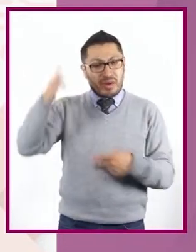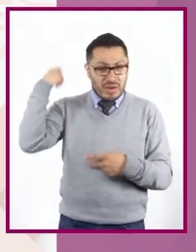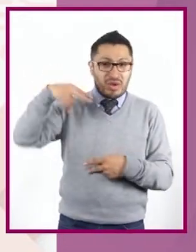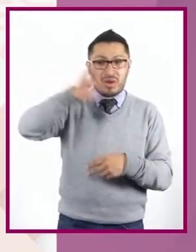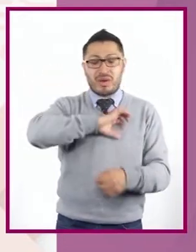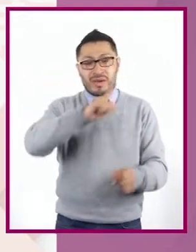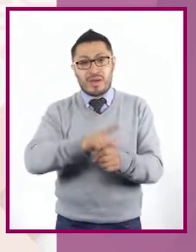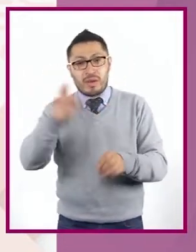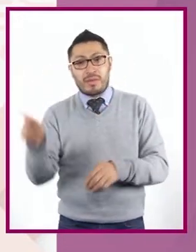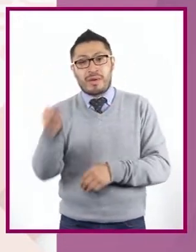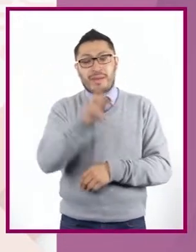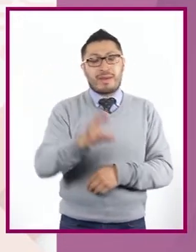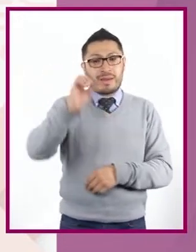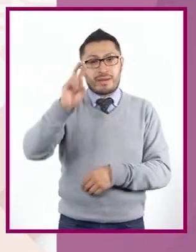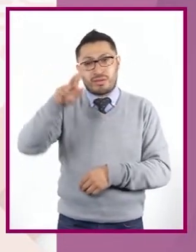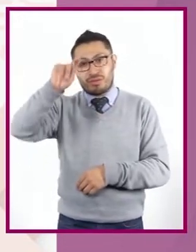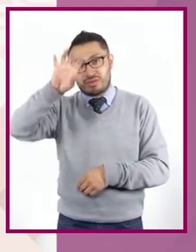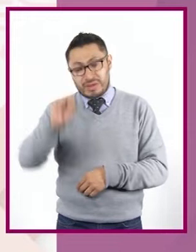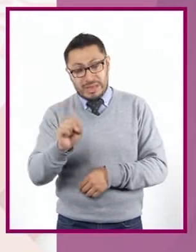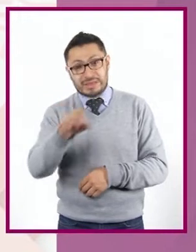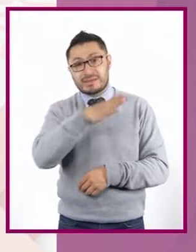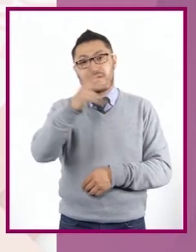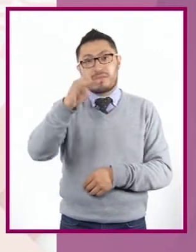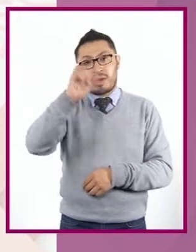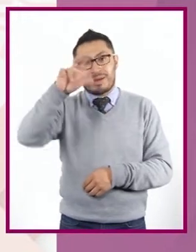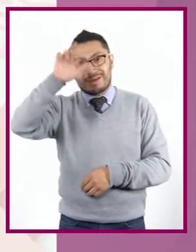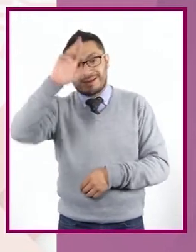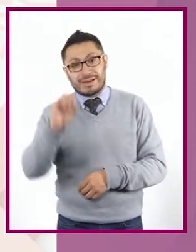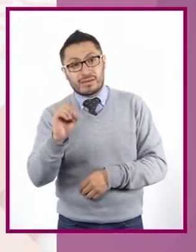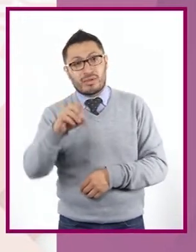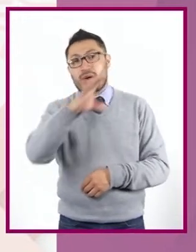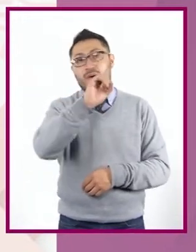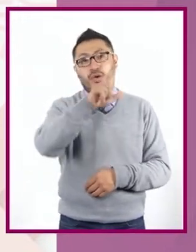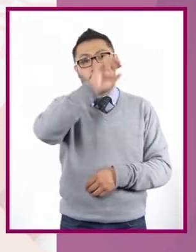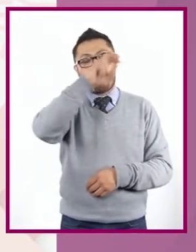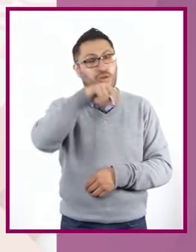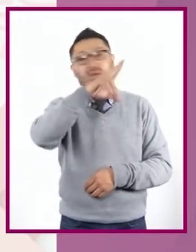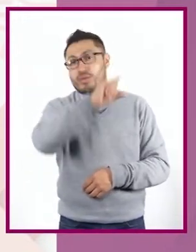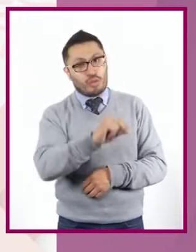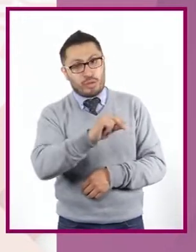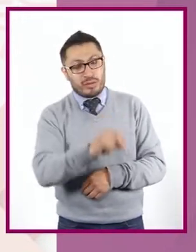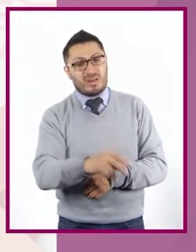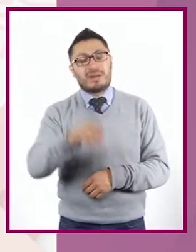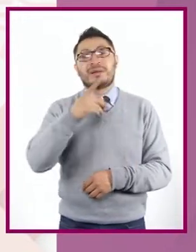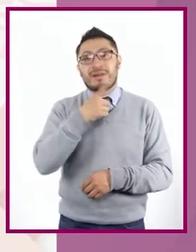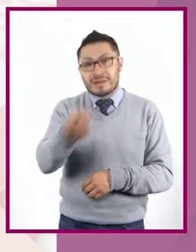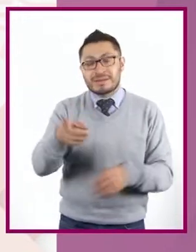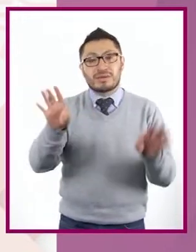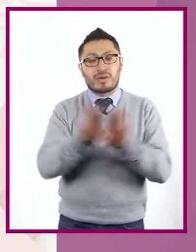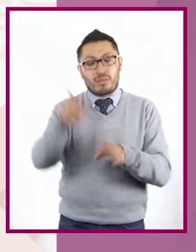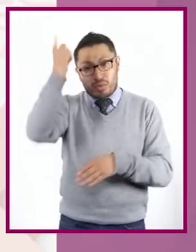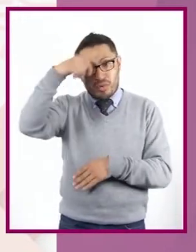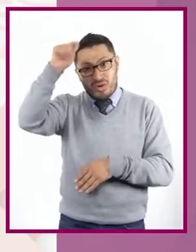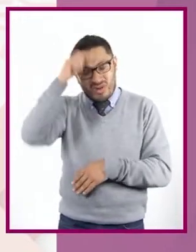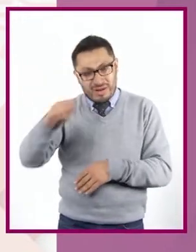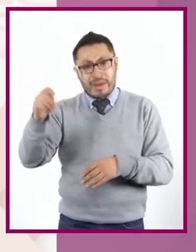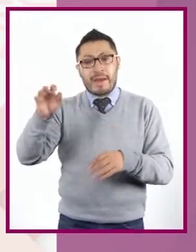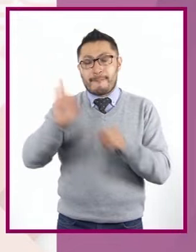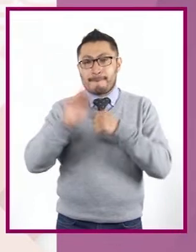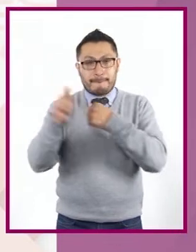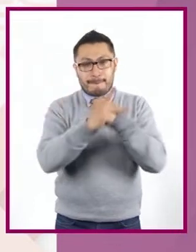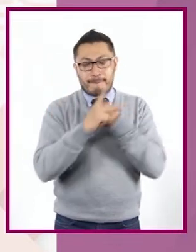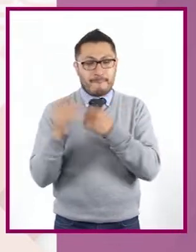a Cortés y Pizarro que a Colón? Podemos decir que en teoría los países son iguales y el patrimonio es de